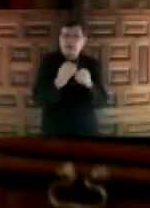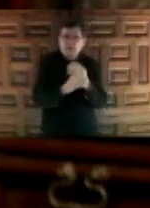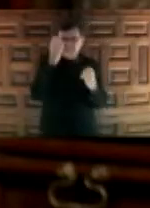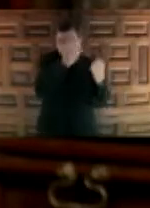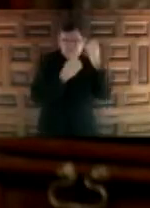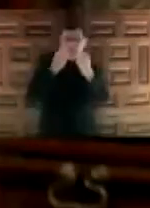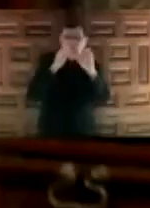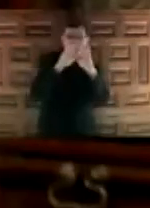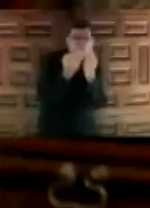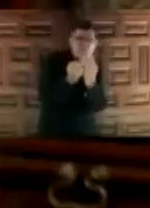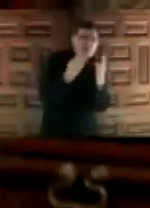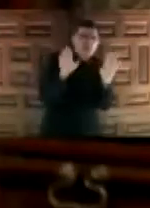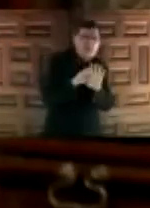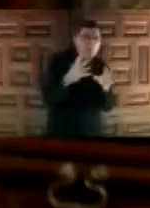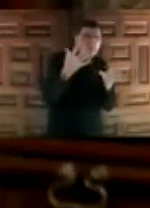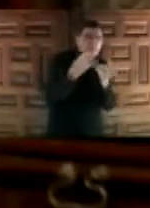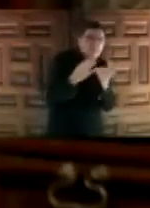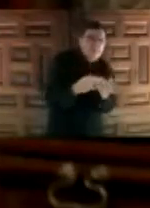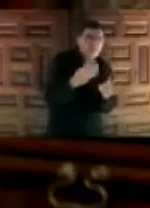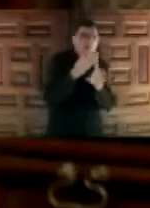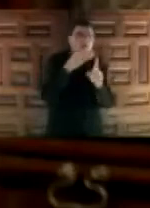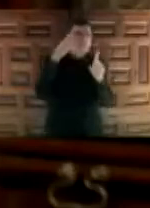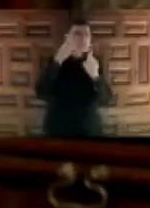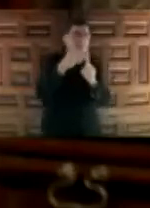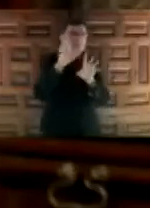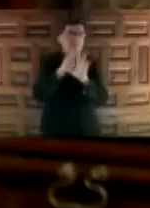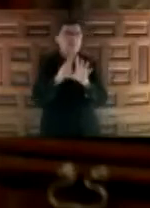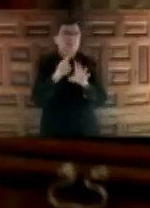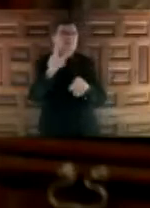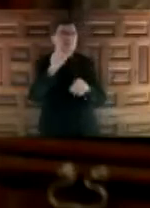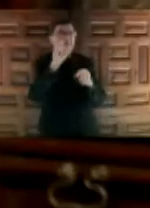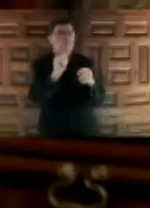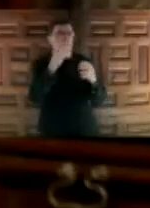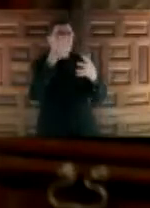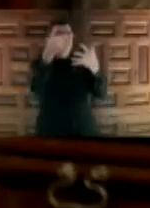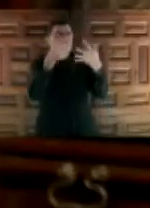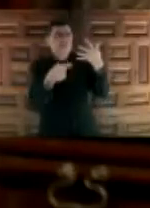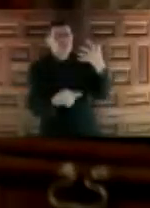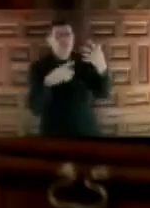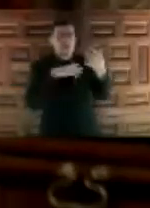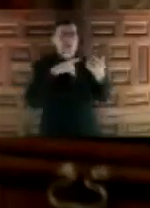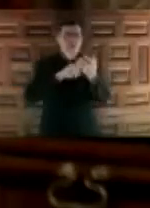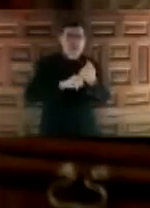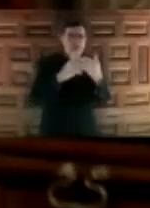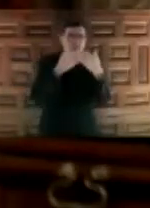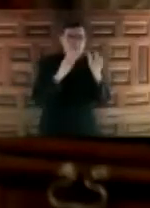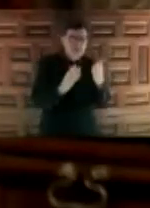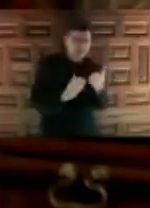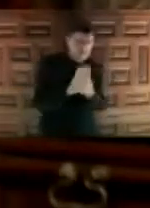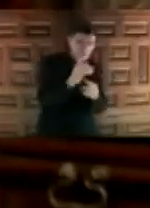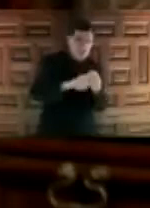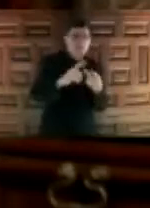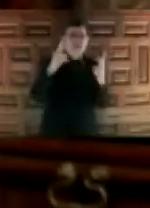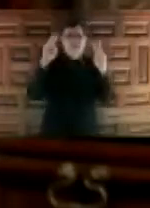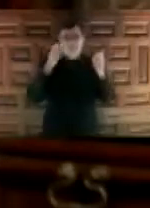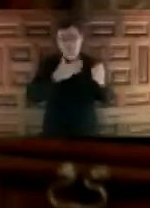es en qué medida vamos cumpliendo los objetivos que necesitamos. Ya están en los 29 criterios. Tiene que ver con ampliación del acceso, tiene que